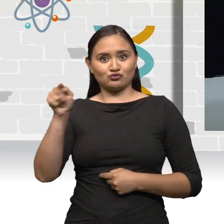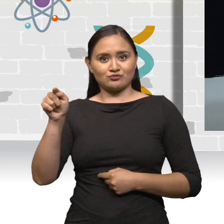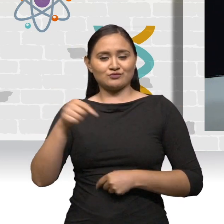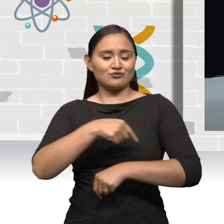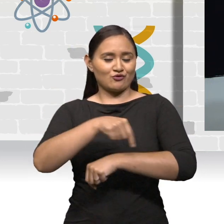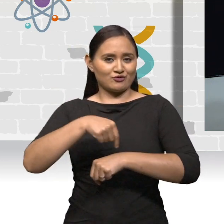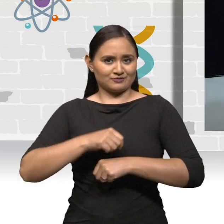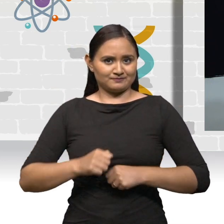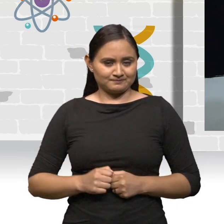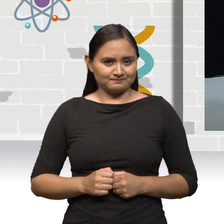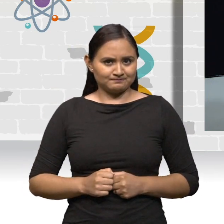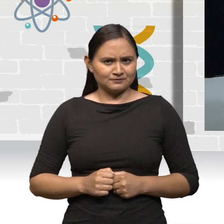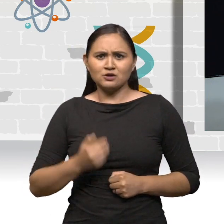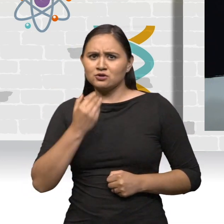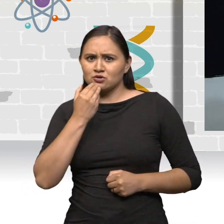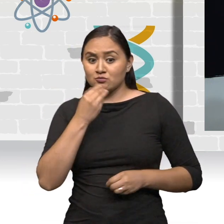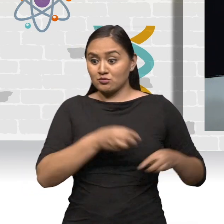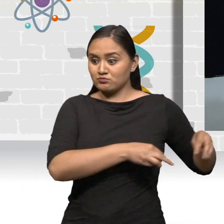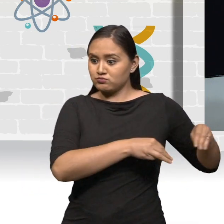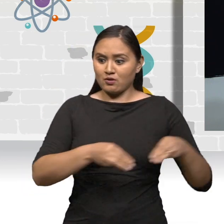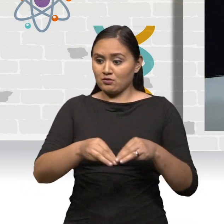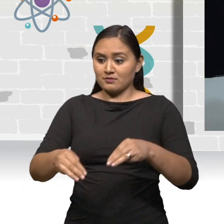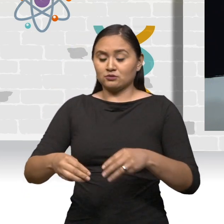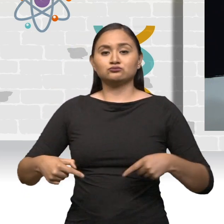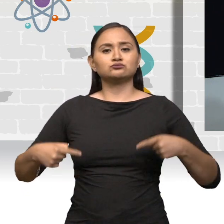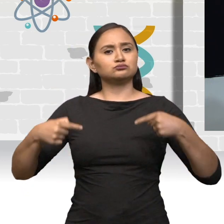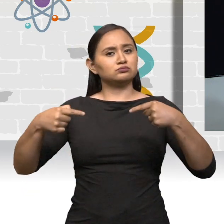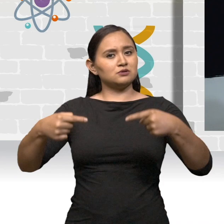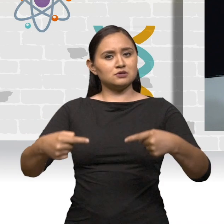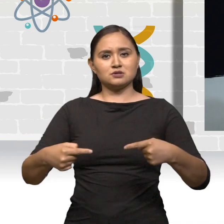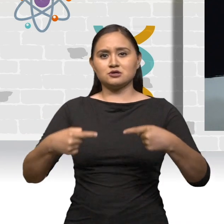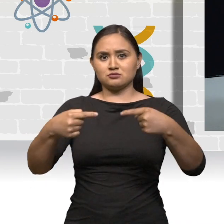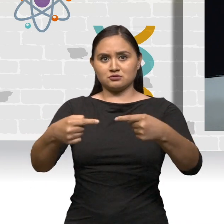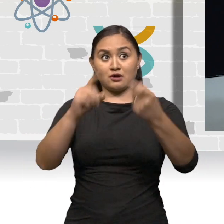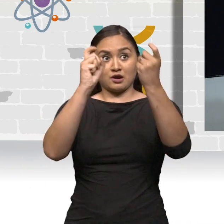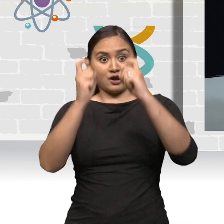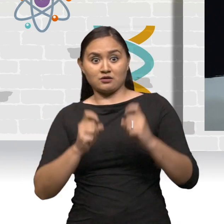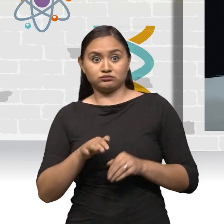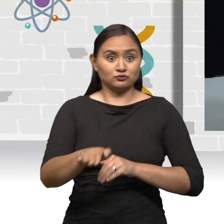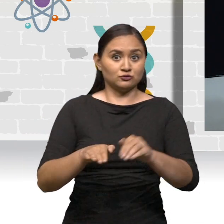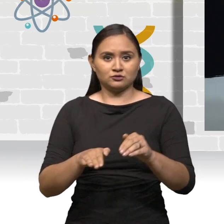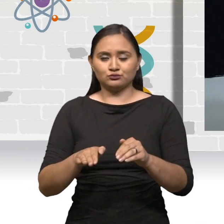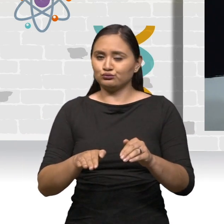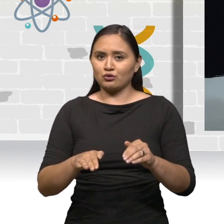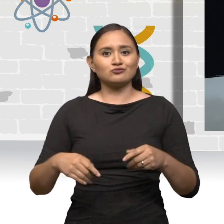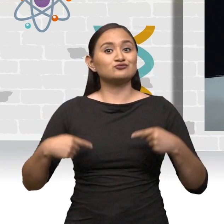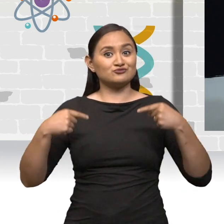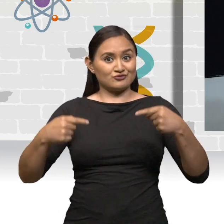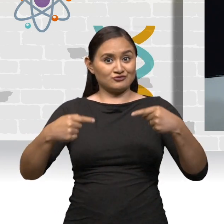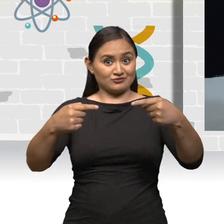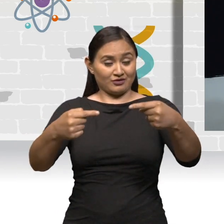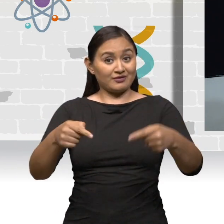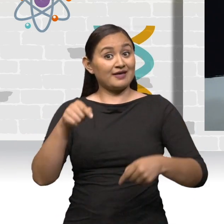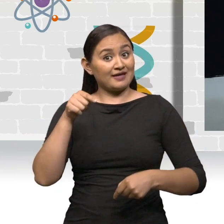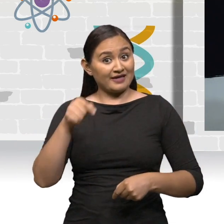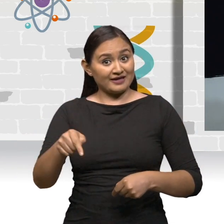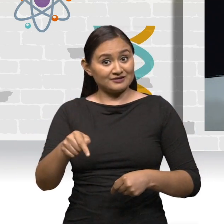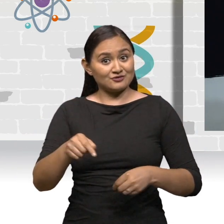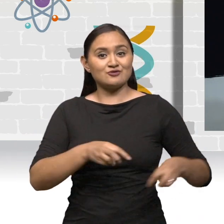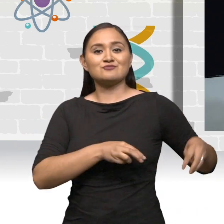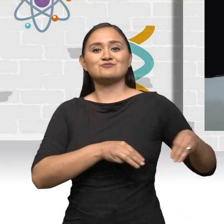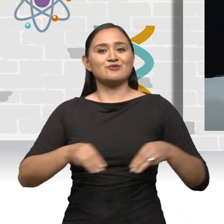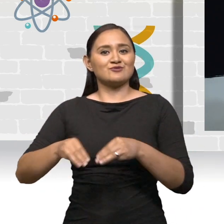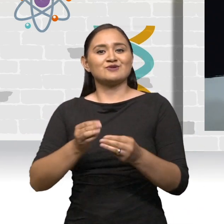Cuando hablamos de un movimiento que no cambia su forma a través del tiempo, es decir, que mantiene una velocidad constante, estamos hablando de